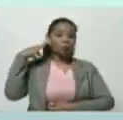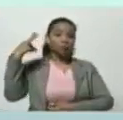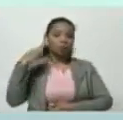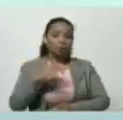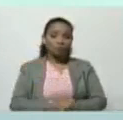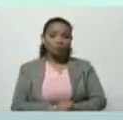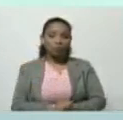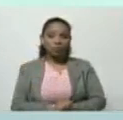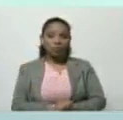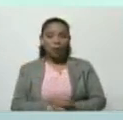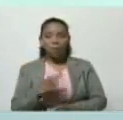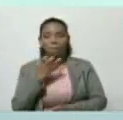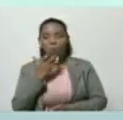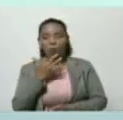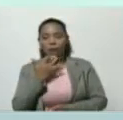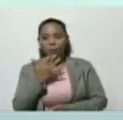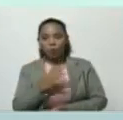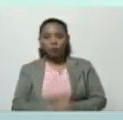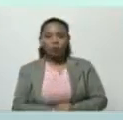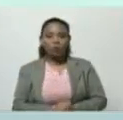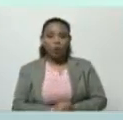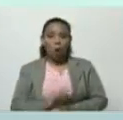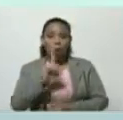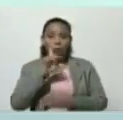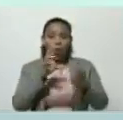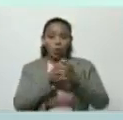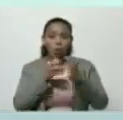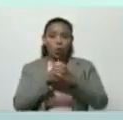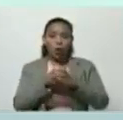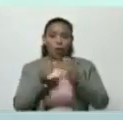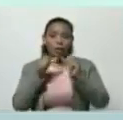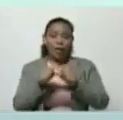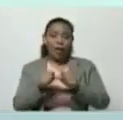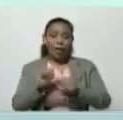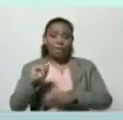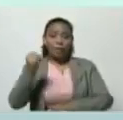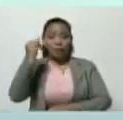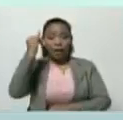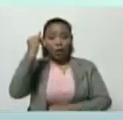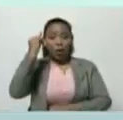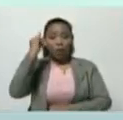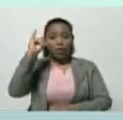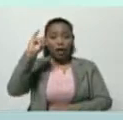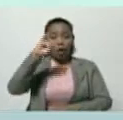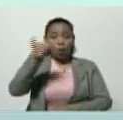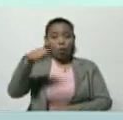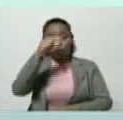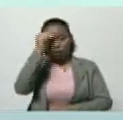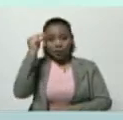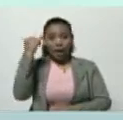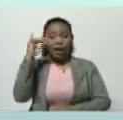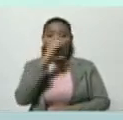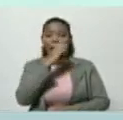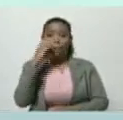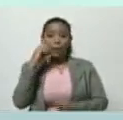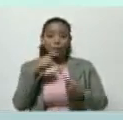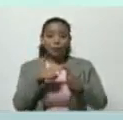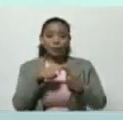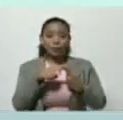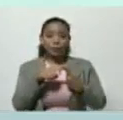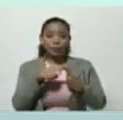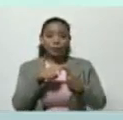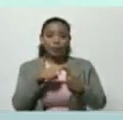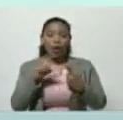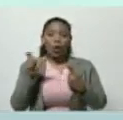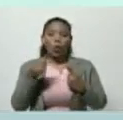Poner, por ejemplo, un sector de lo que queda de Primera Justicia. Tiene a Capriles, tiene a Guanipa, a